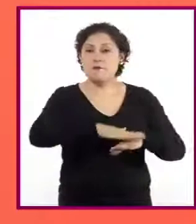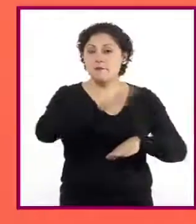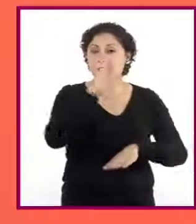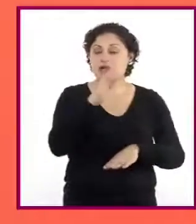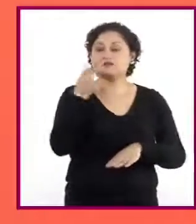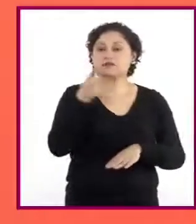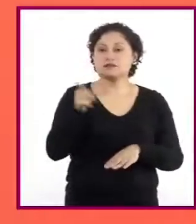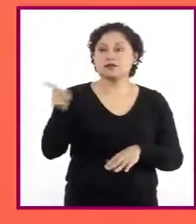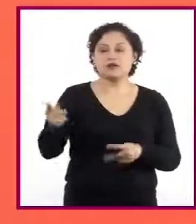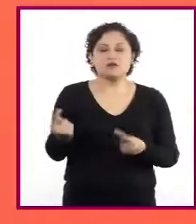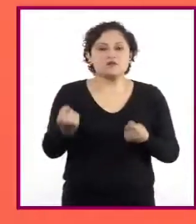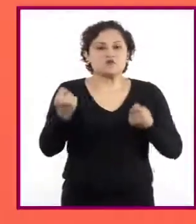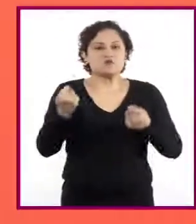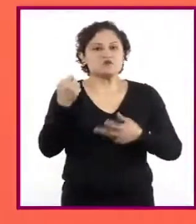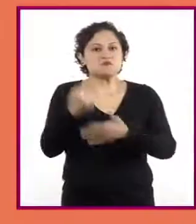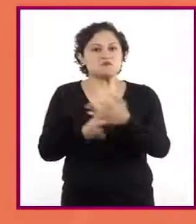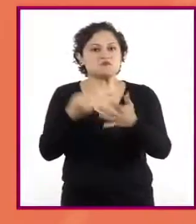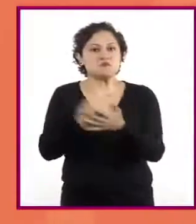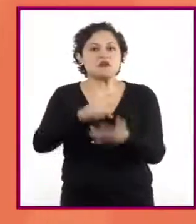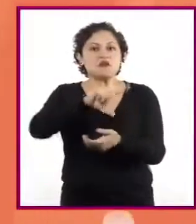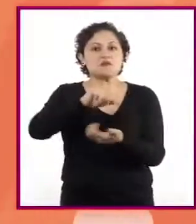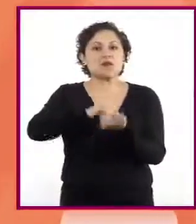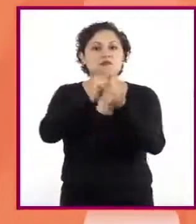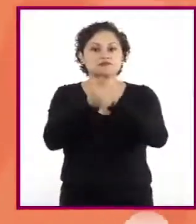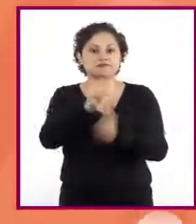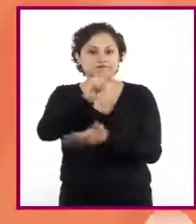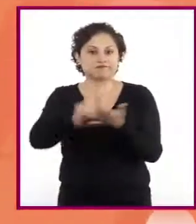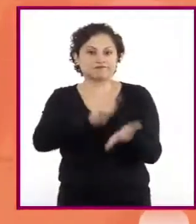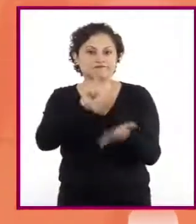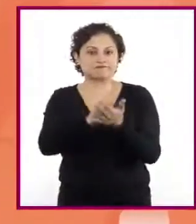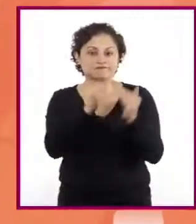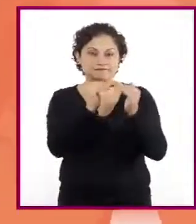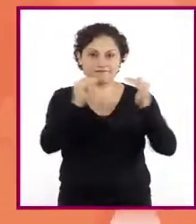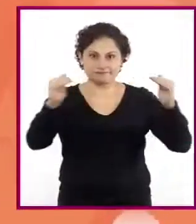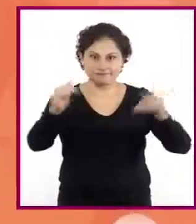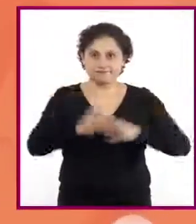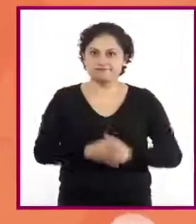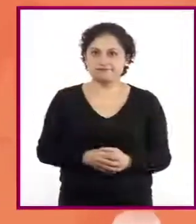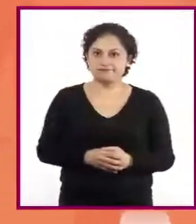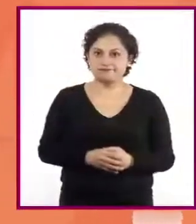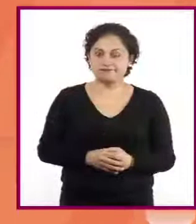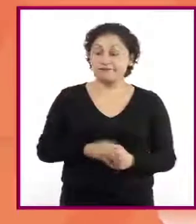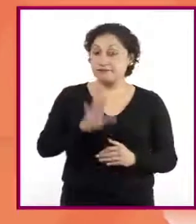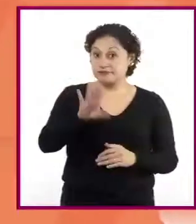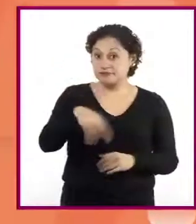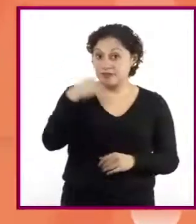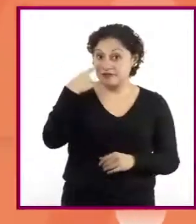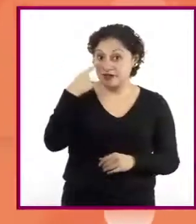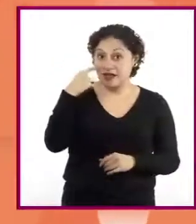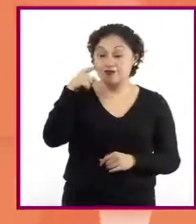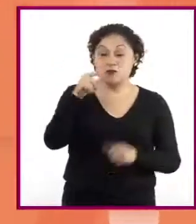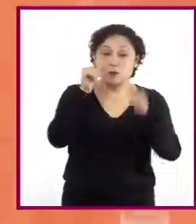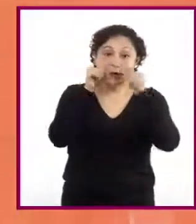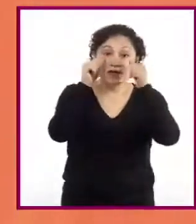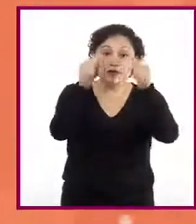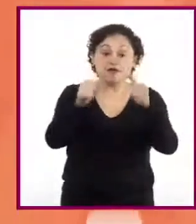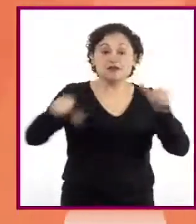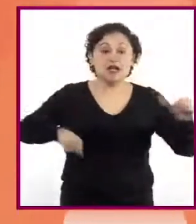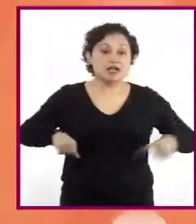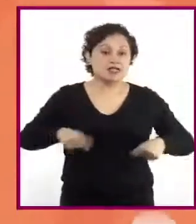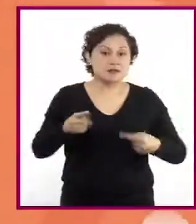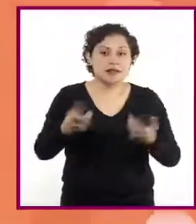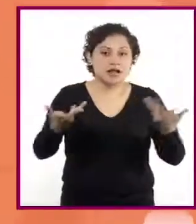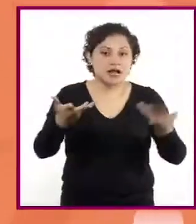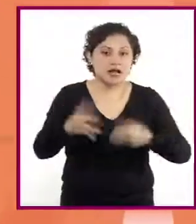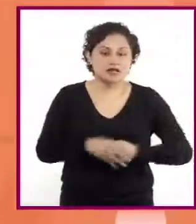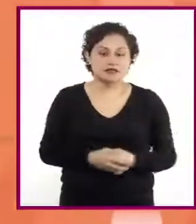leyes que favorecieron la igualdad. Para finalizar, les señalamos las actividades que deberán realizar. En primer